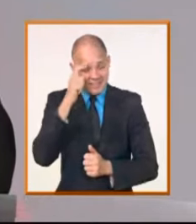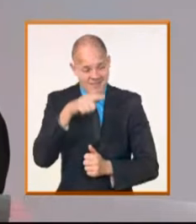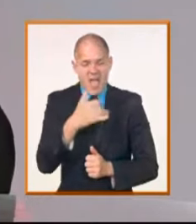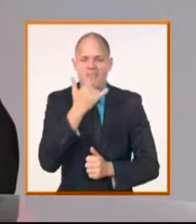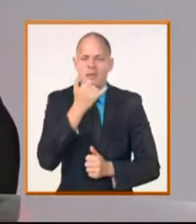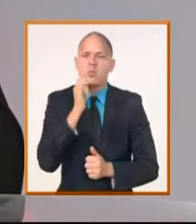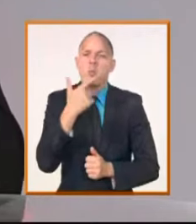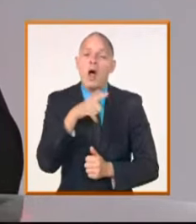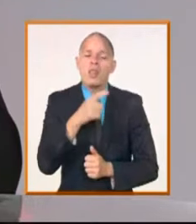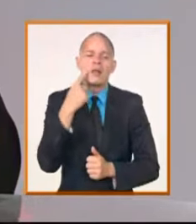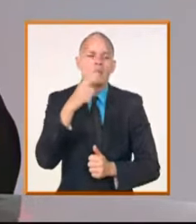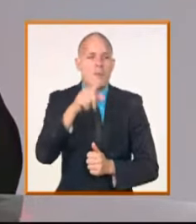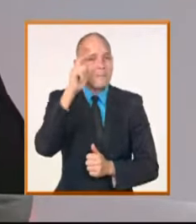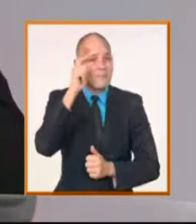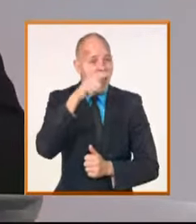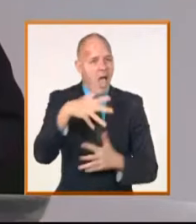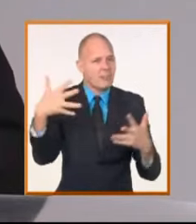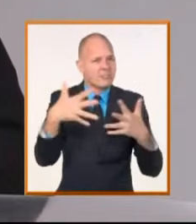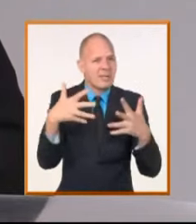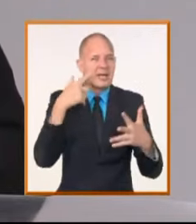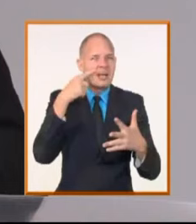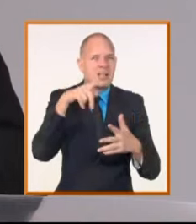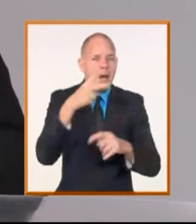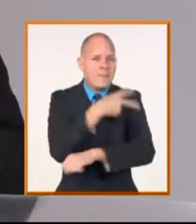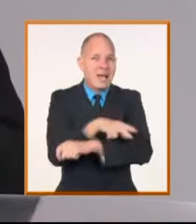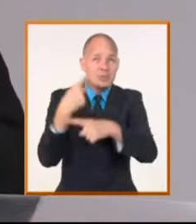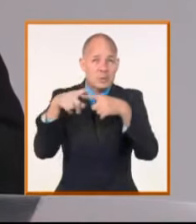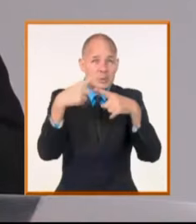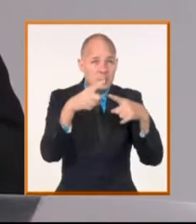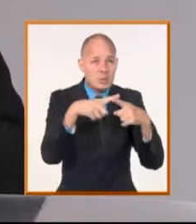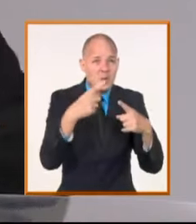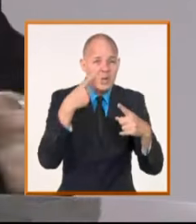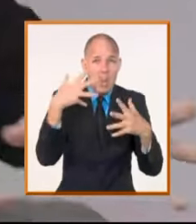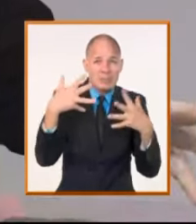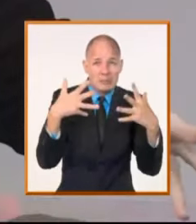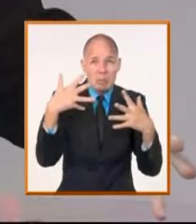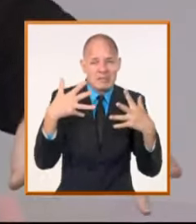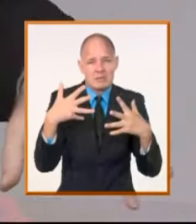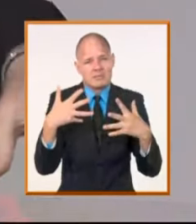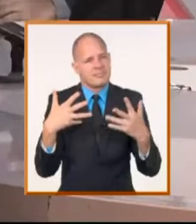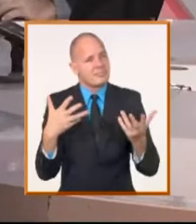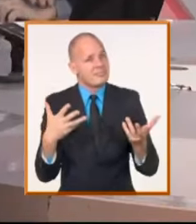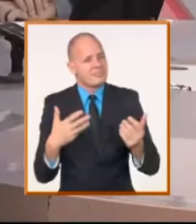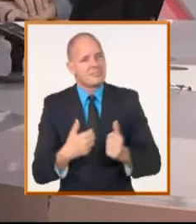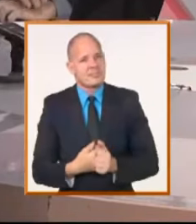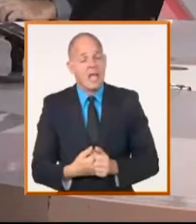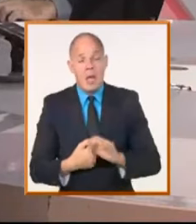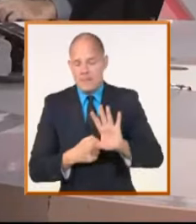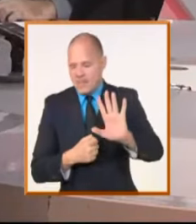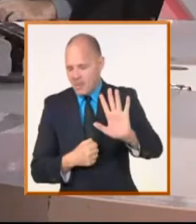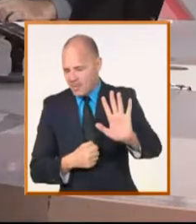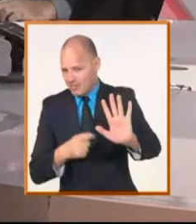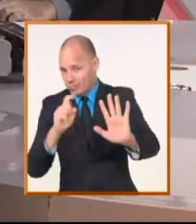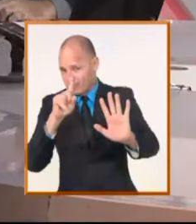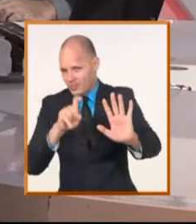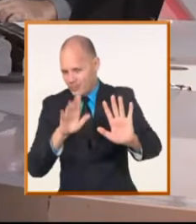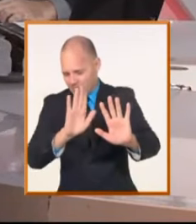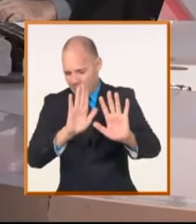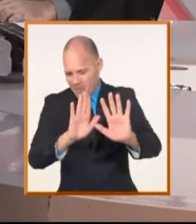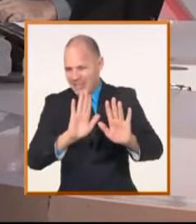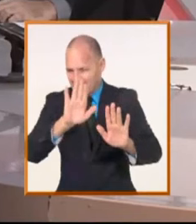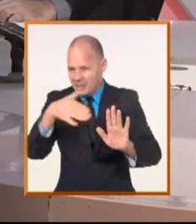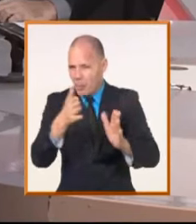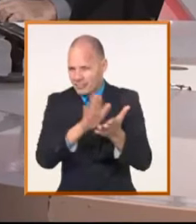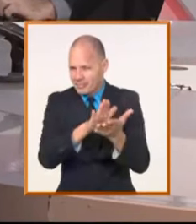momento, aunque la política exterior difícilmente sea para Estados Unidos un tema central. No me llegues ahí, te quiero hacer esa pregunta dentro de un ratico,